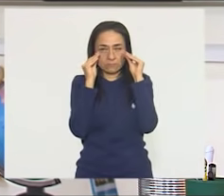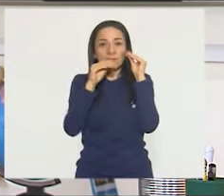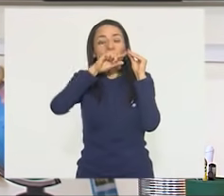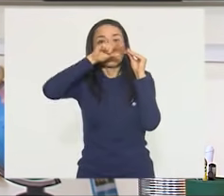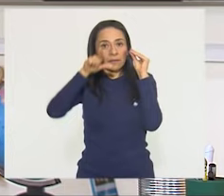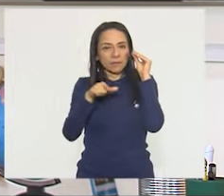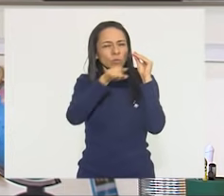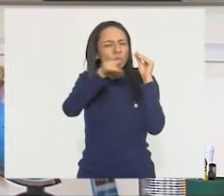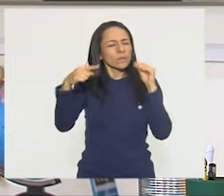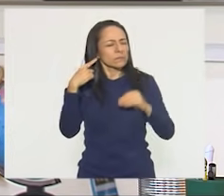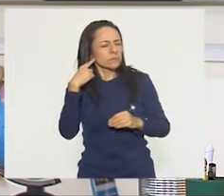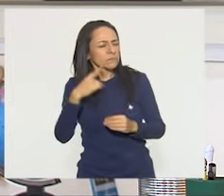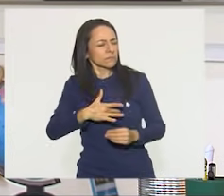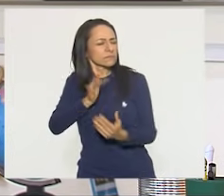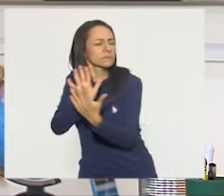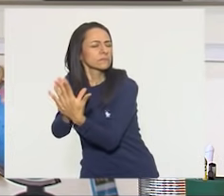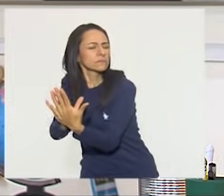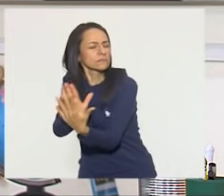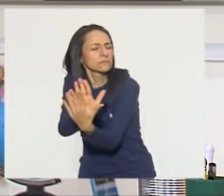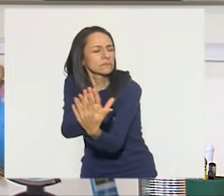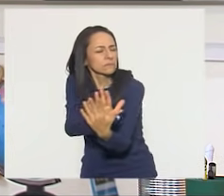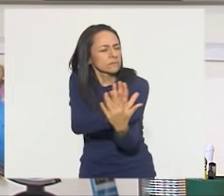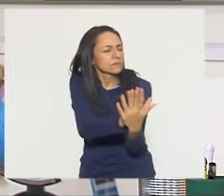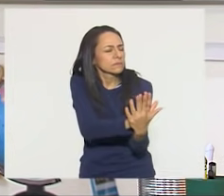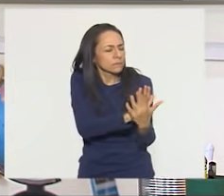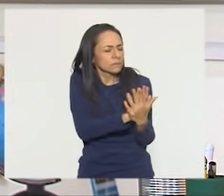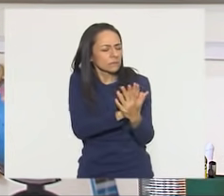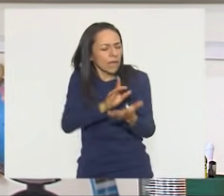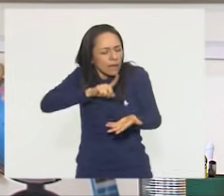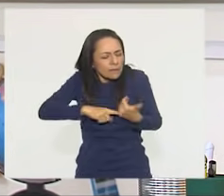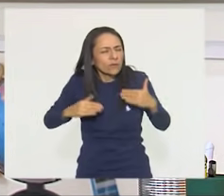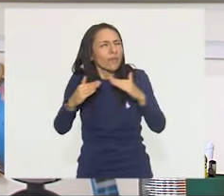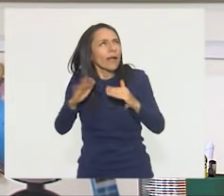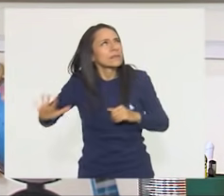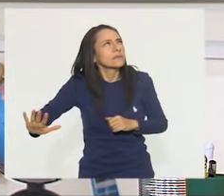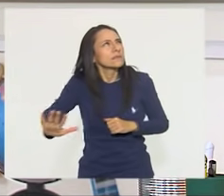objetos cotidianos que estén en el entorno de su casa.